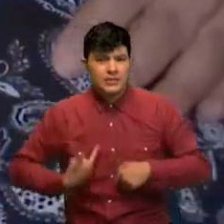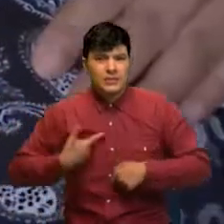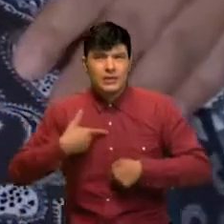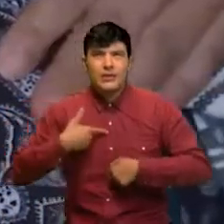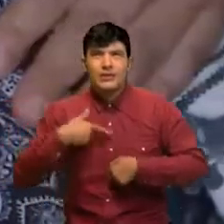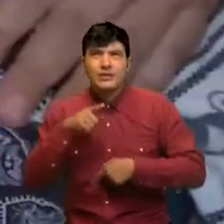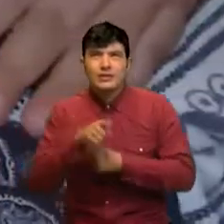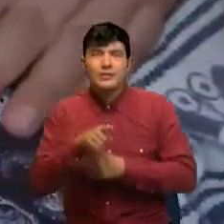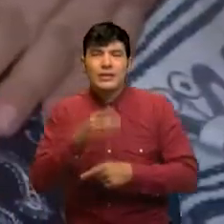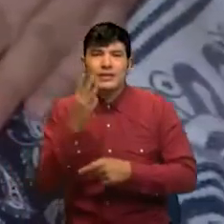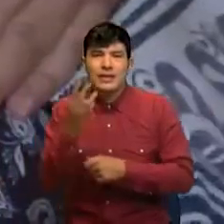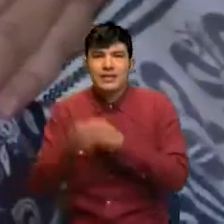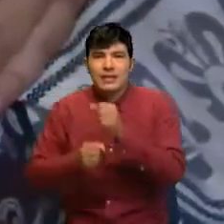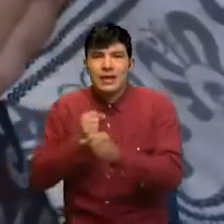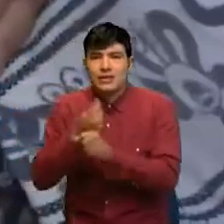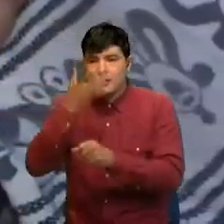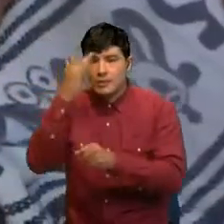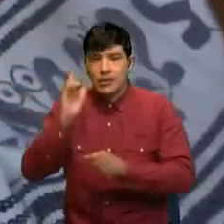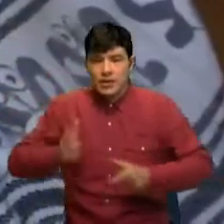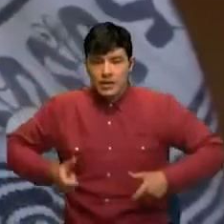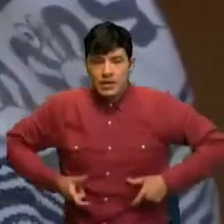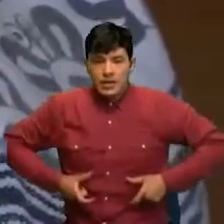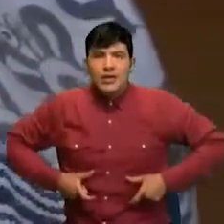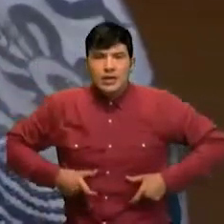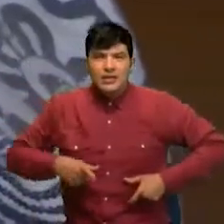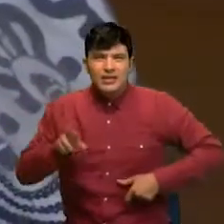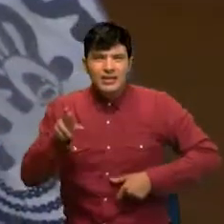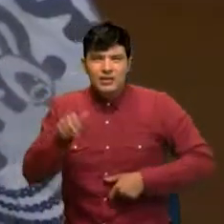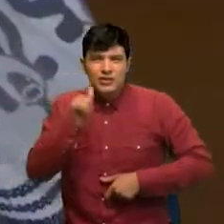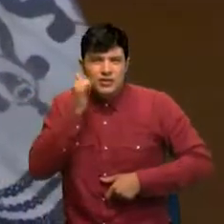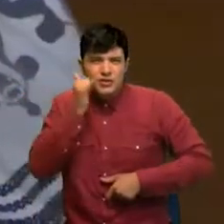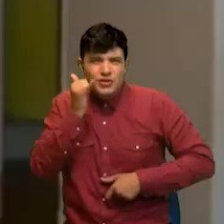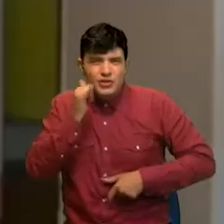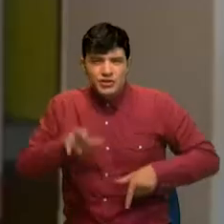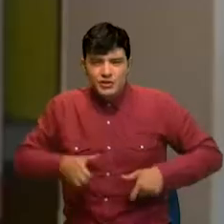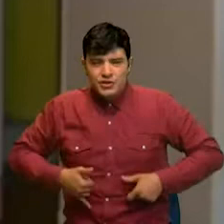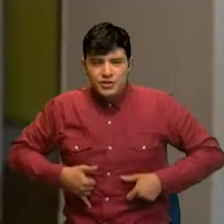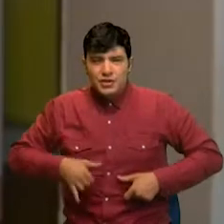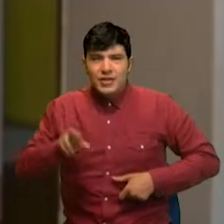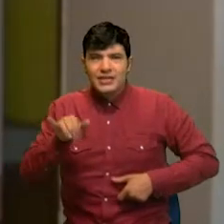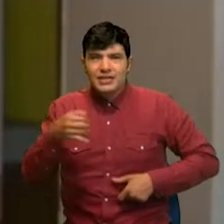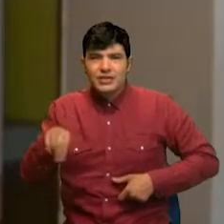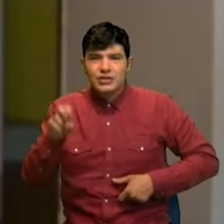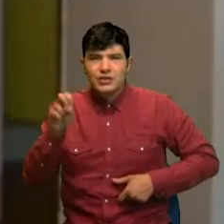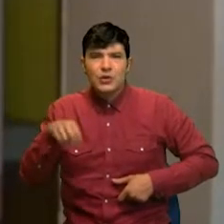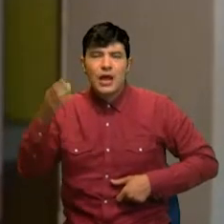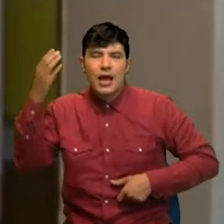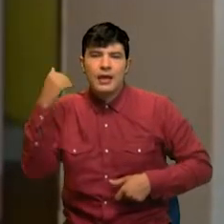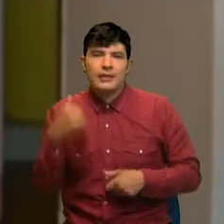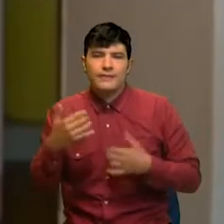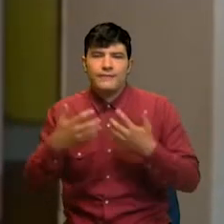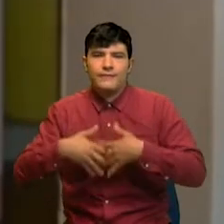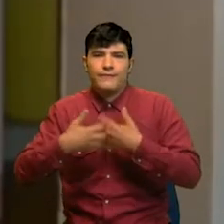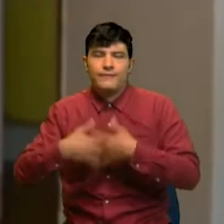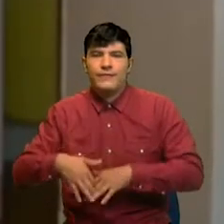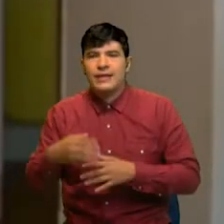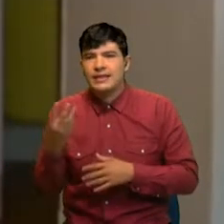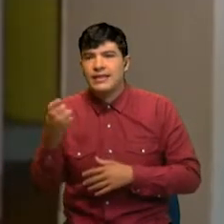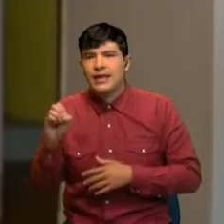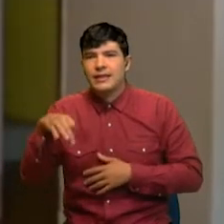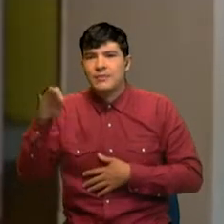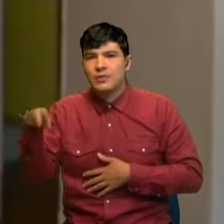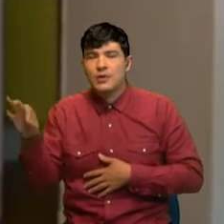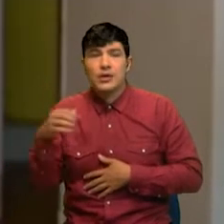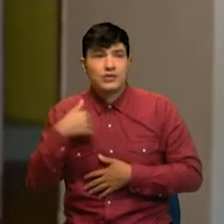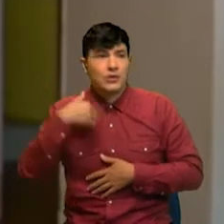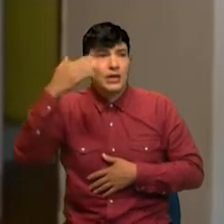3 años porque sus riñones solo funcionan en un 30%. Yo desde hace 3 años vengo con Medimás luchando para que me